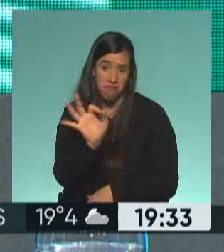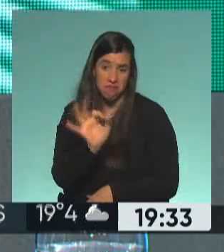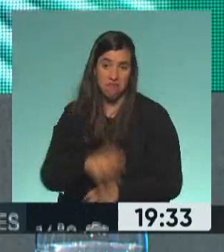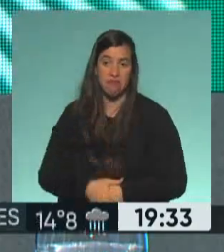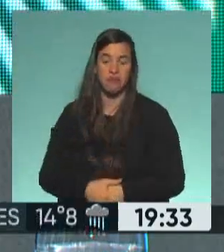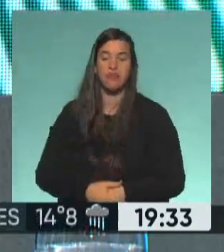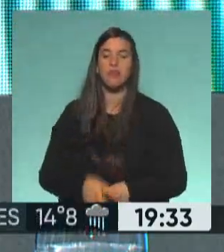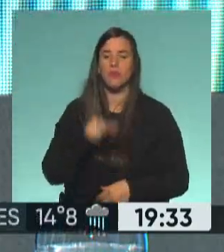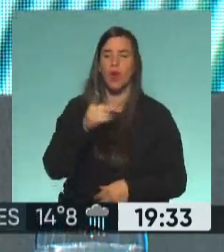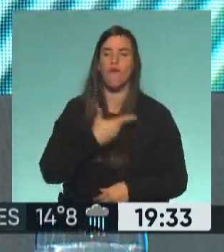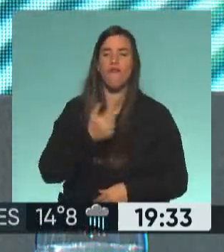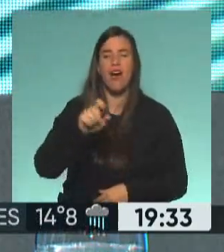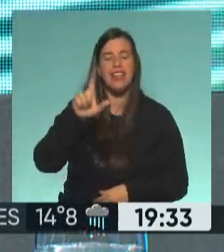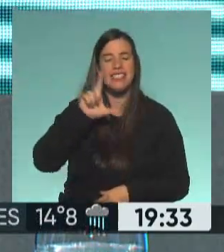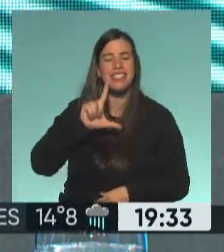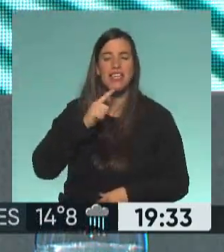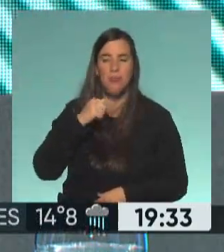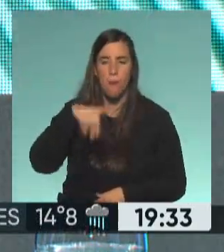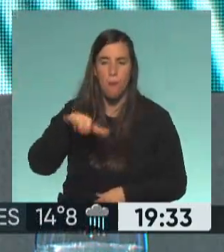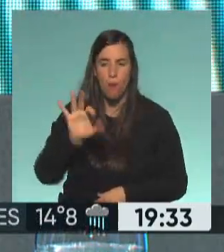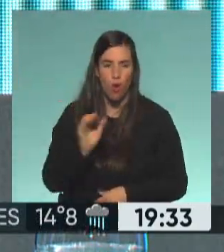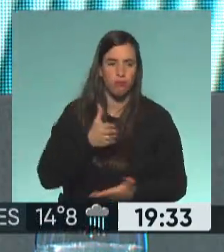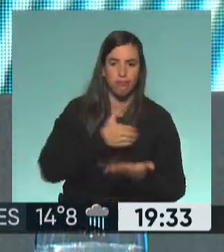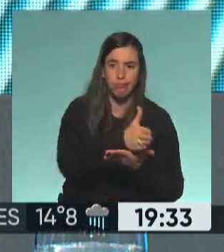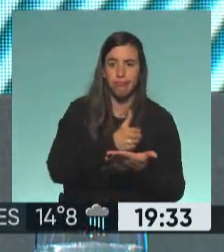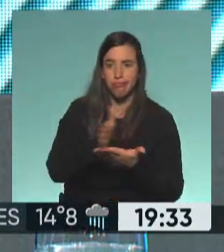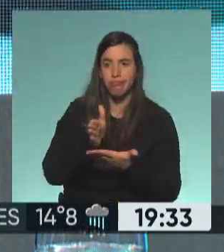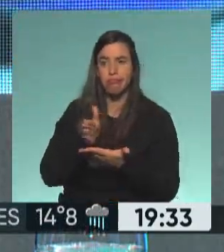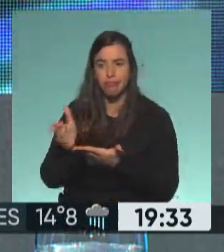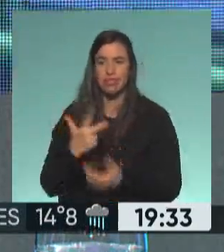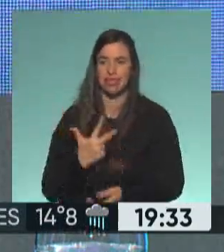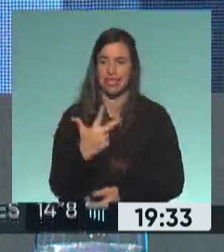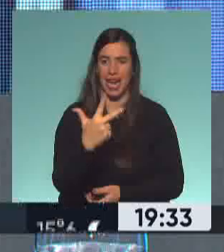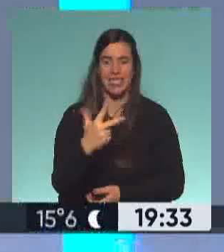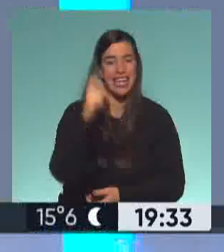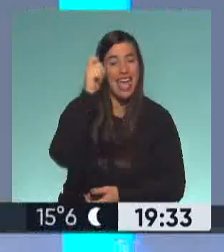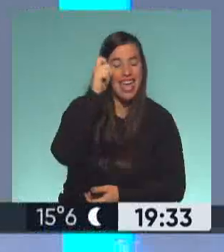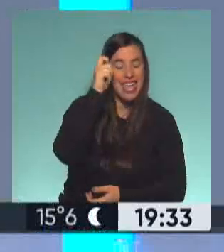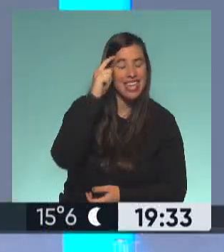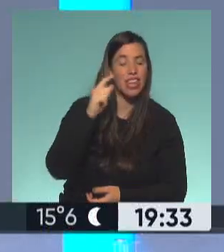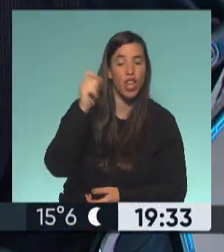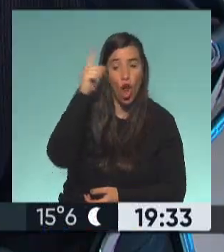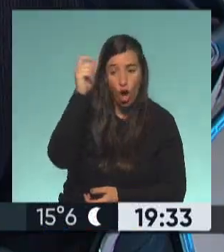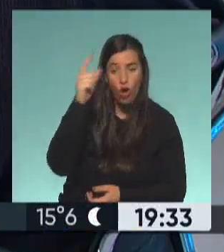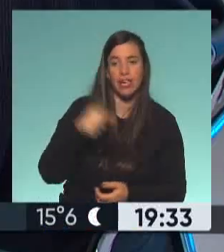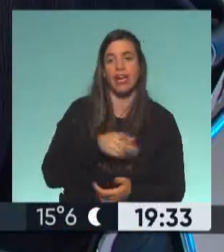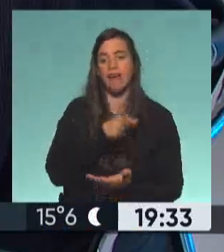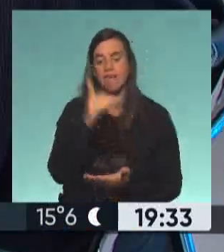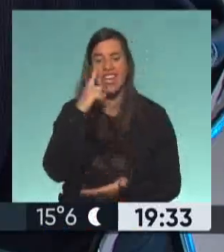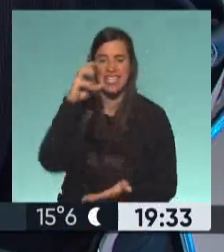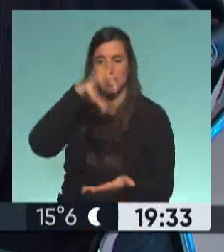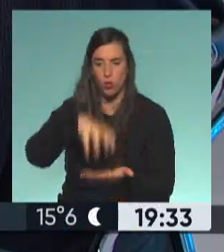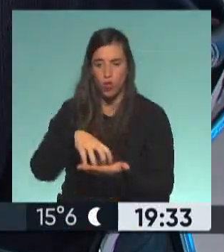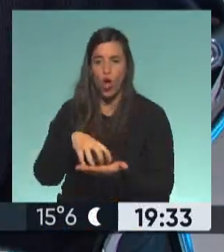del fascismo: de la dimensión ideológica, de la dimensión institucional, cuando se enquista en un gobierno, en el Estado, y de la dimensión social. ¿En